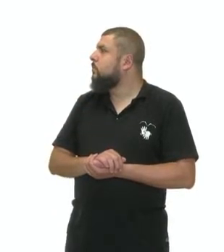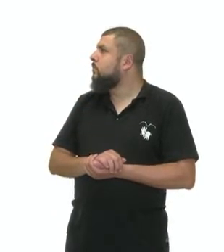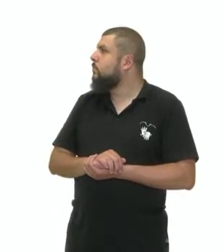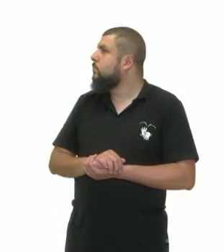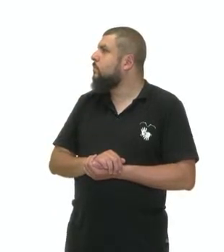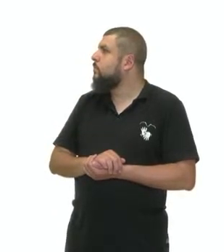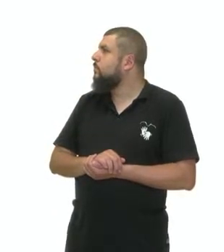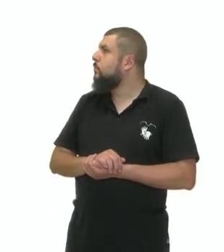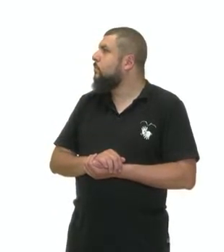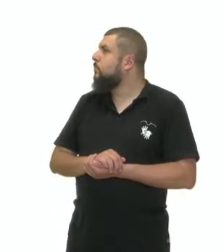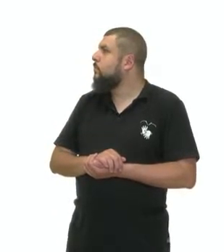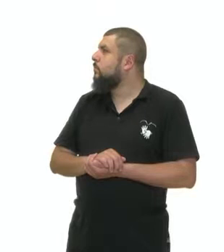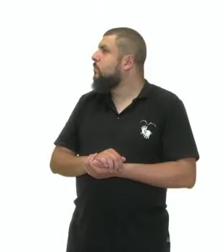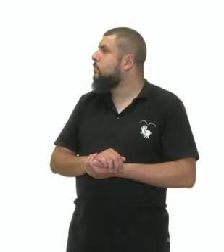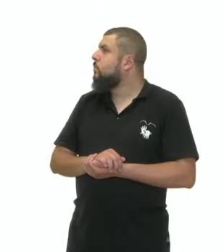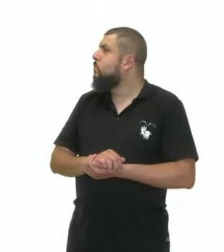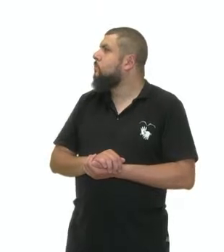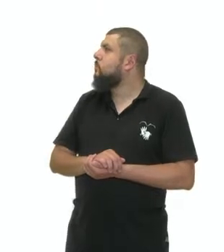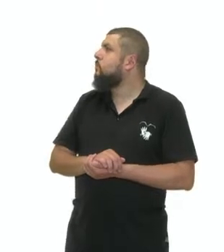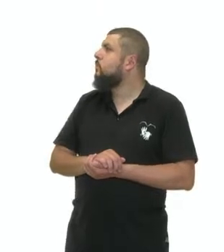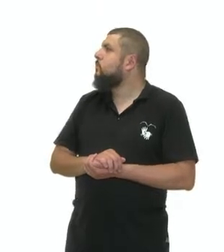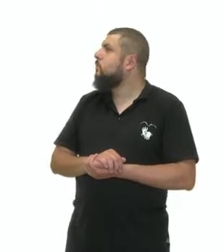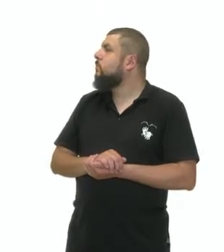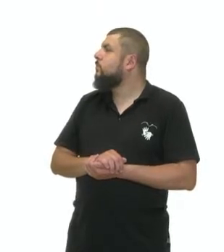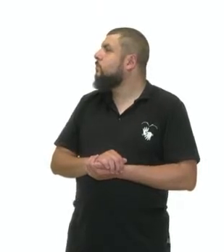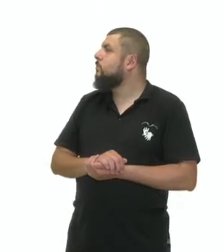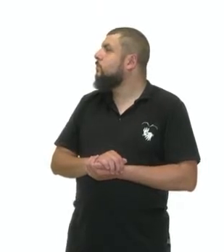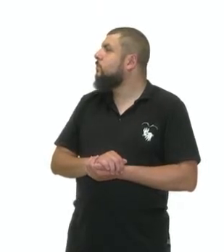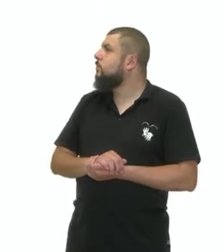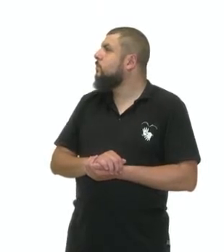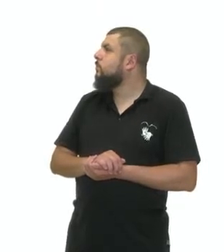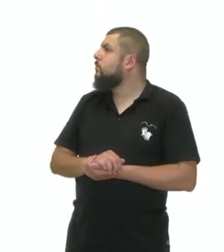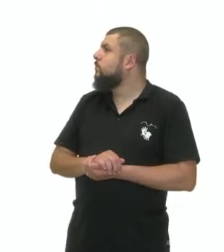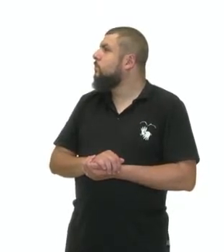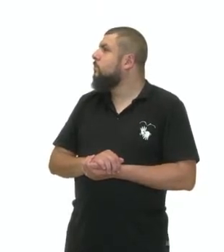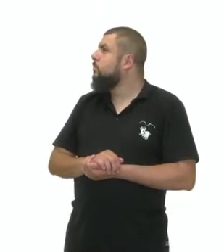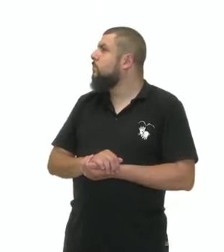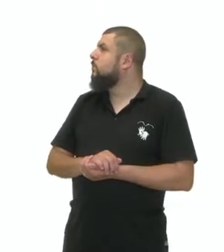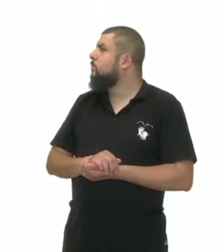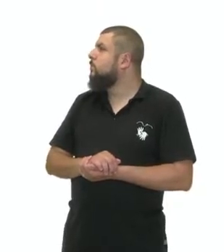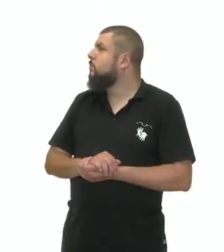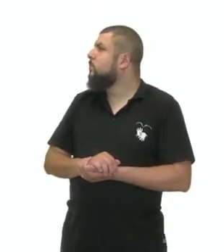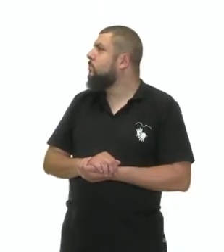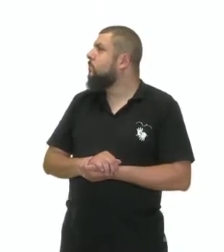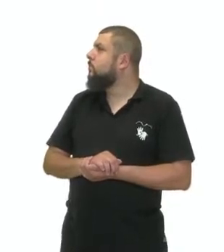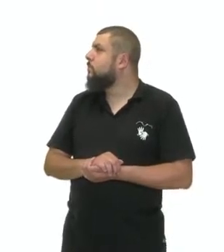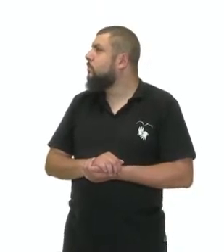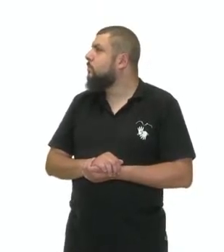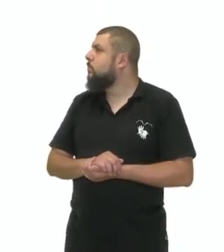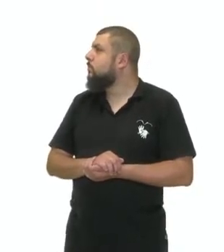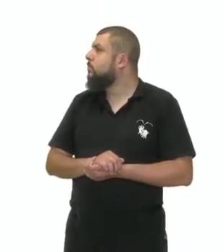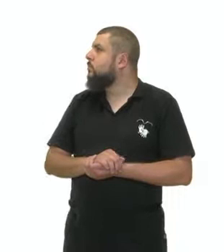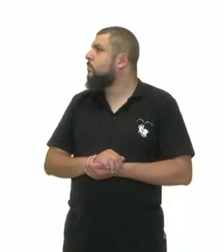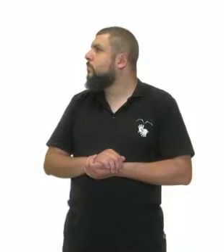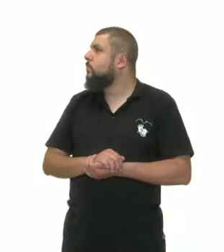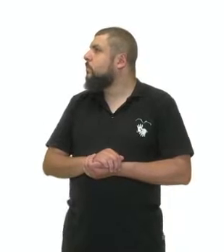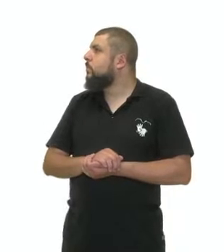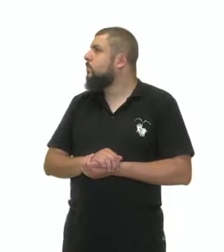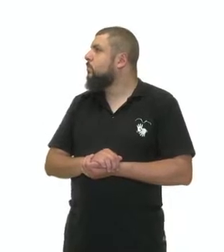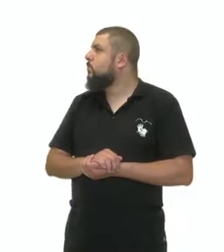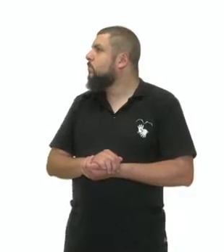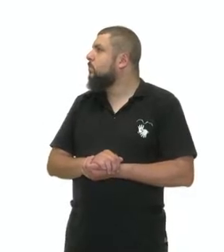ropa es un medio de comunicación, ya que a través de ella logran expresarse mostrando su personalidad,